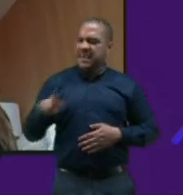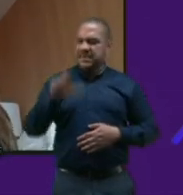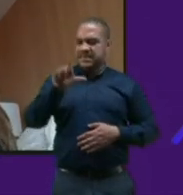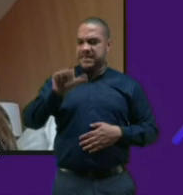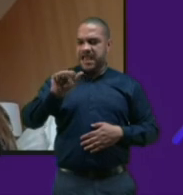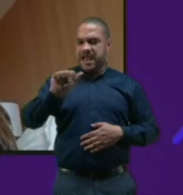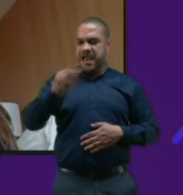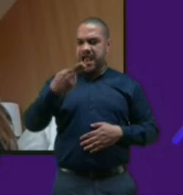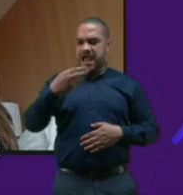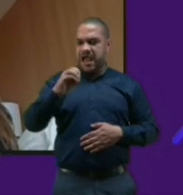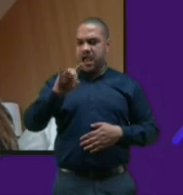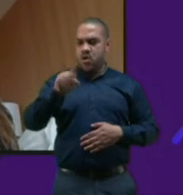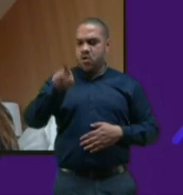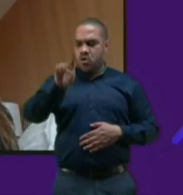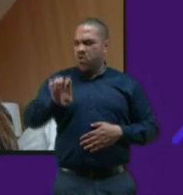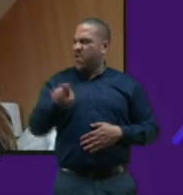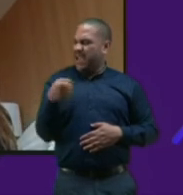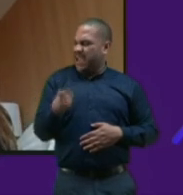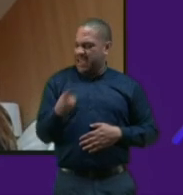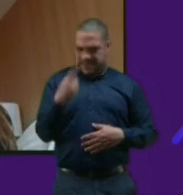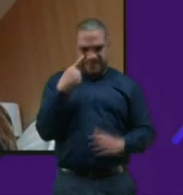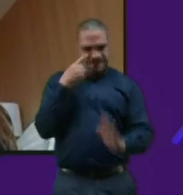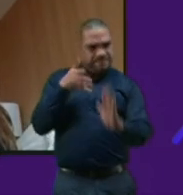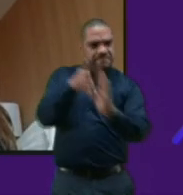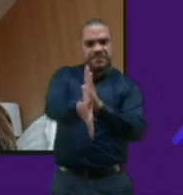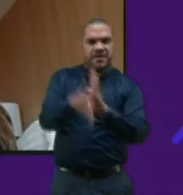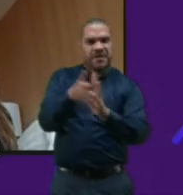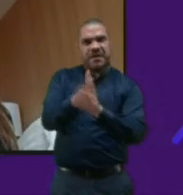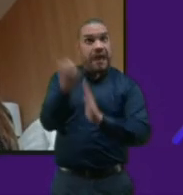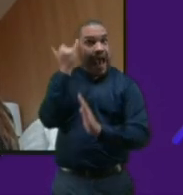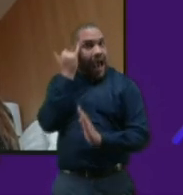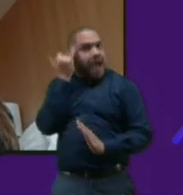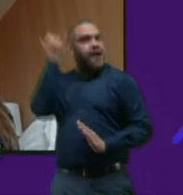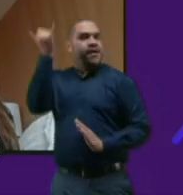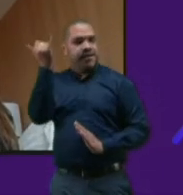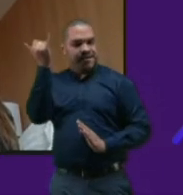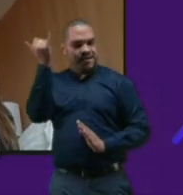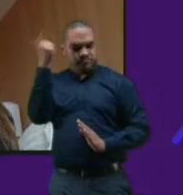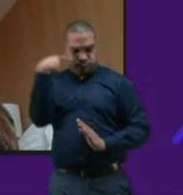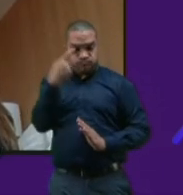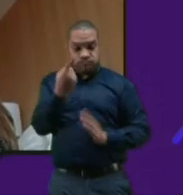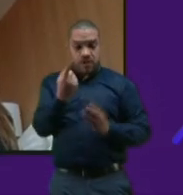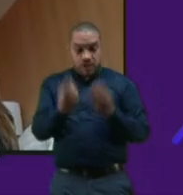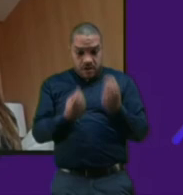que generamos esa idea y nuestro proceso de levantamiento de capital.